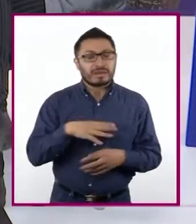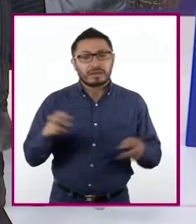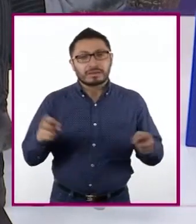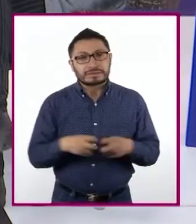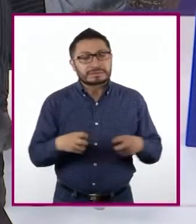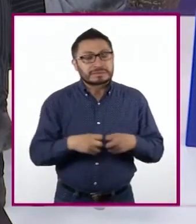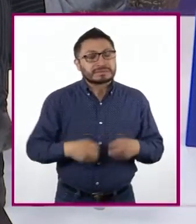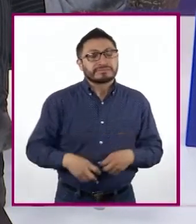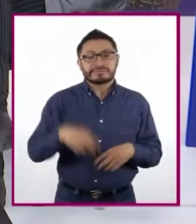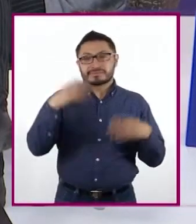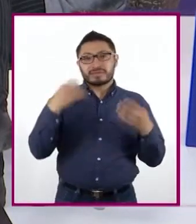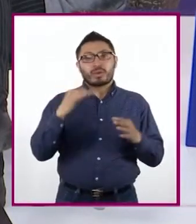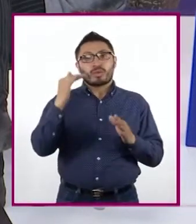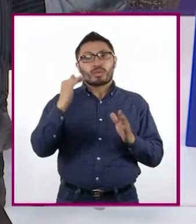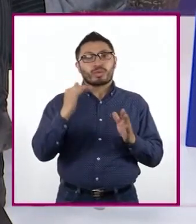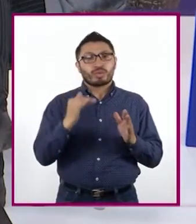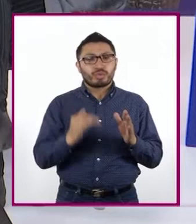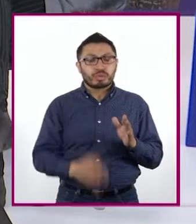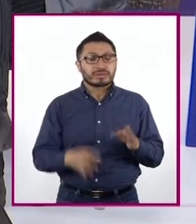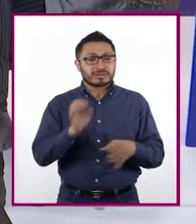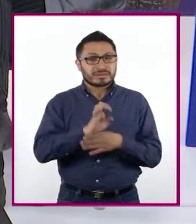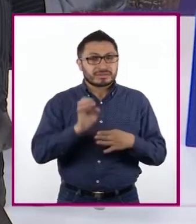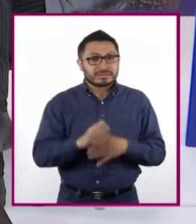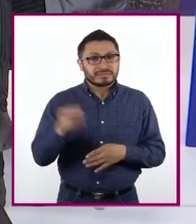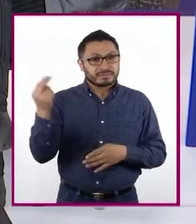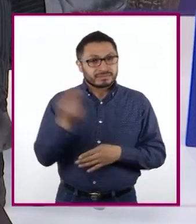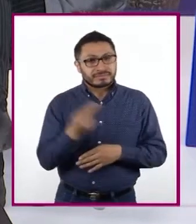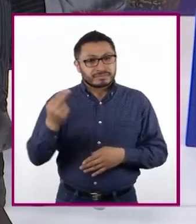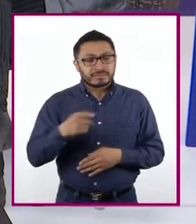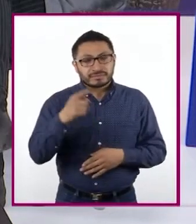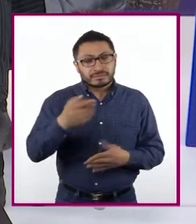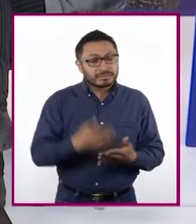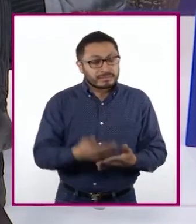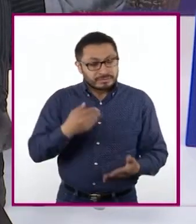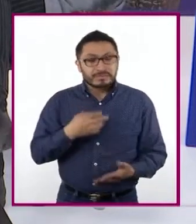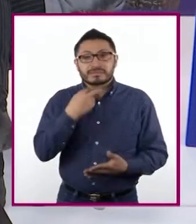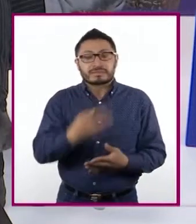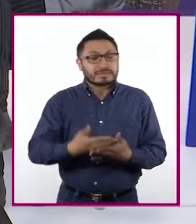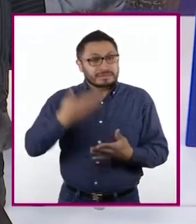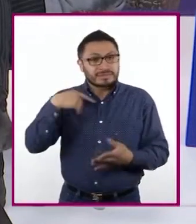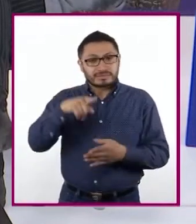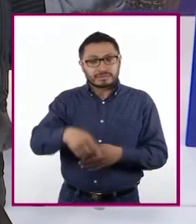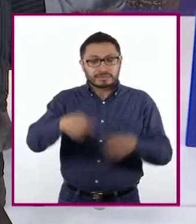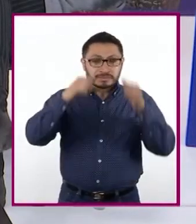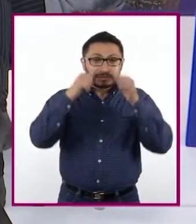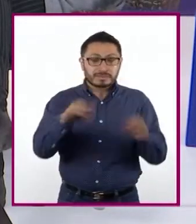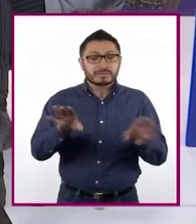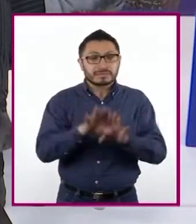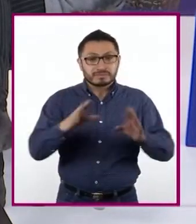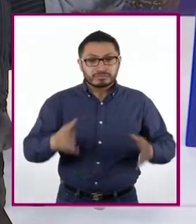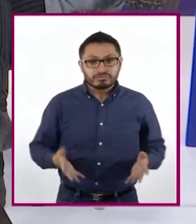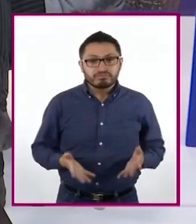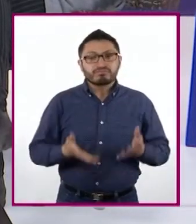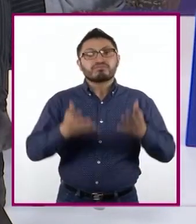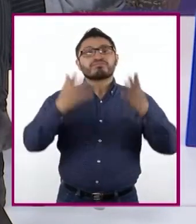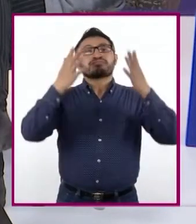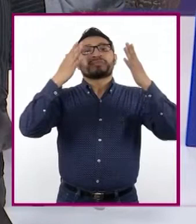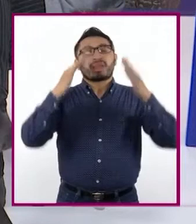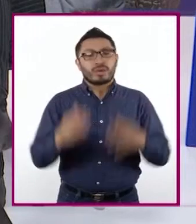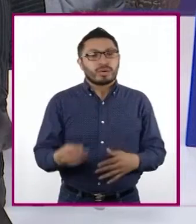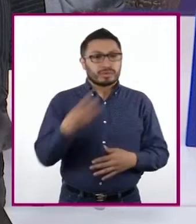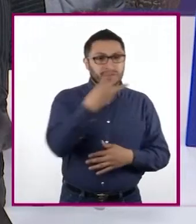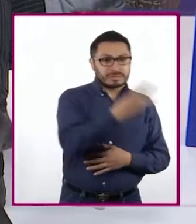tensión, esta disminuye, así que será necesario que antes de hablar se focalicen en realizar de 3 a